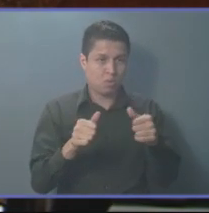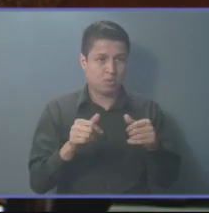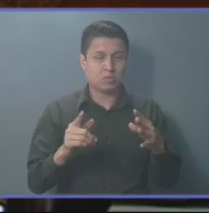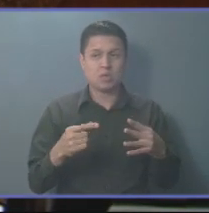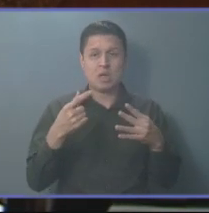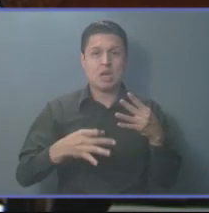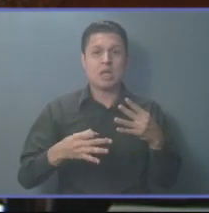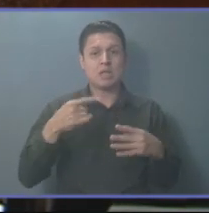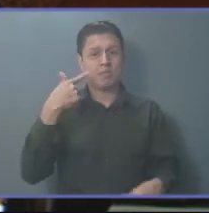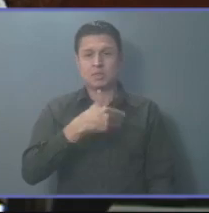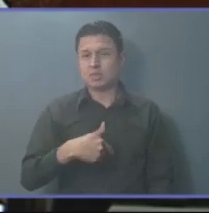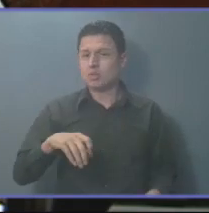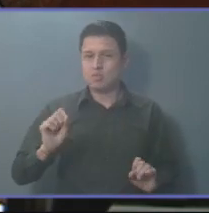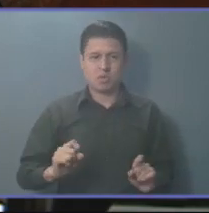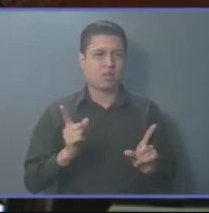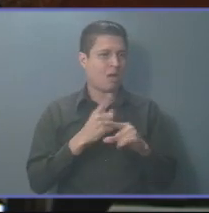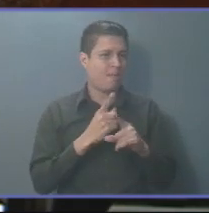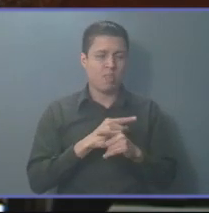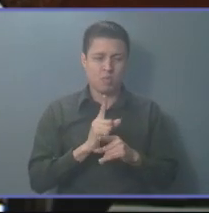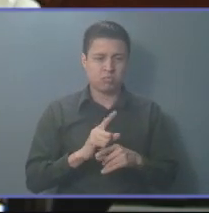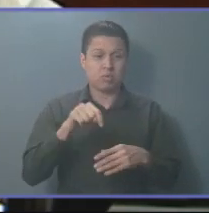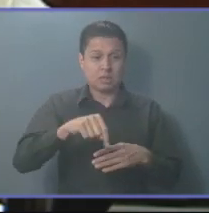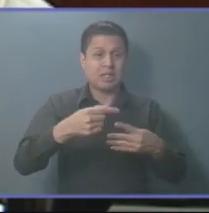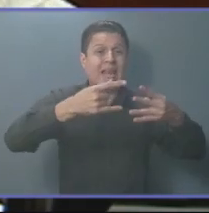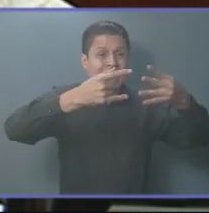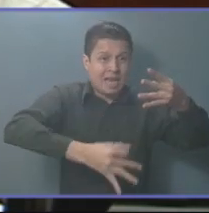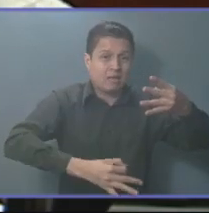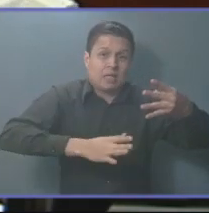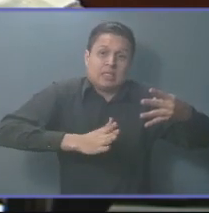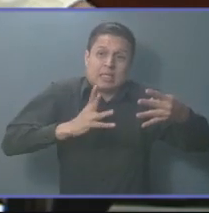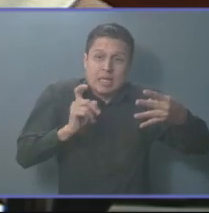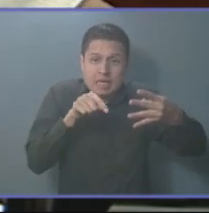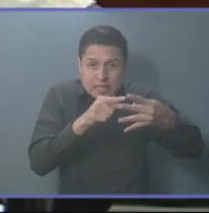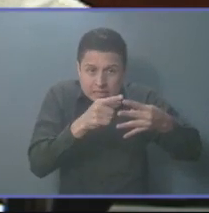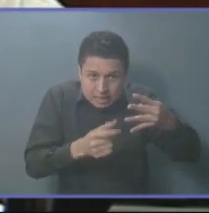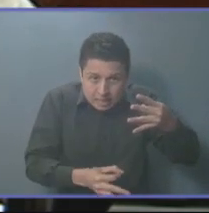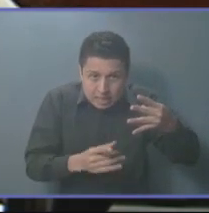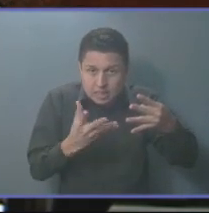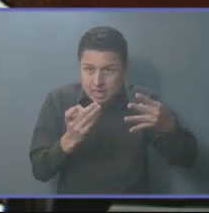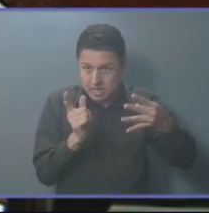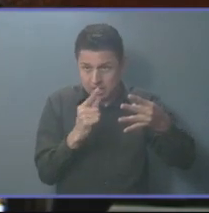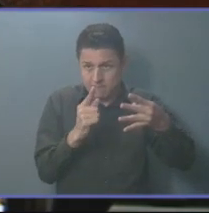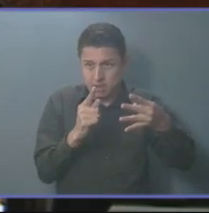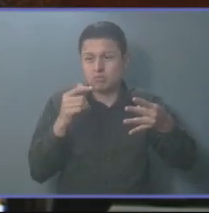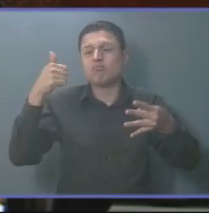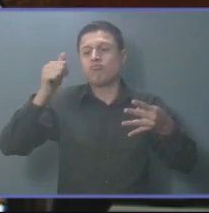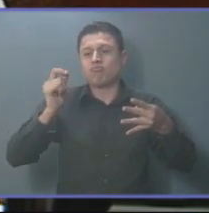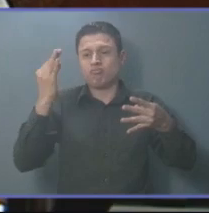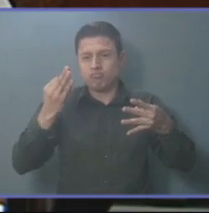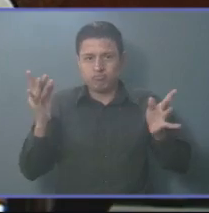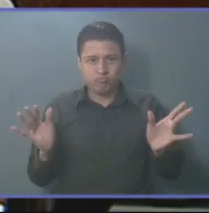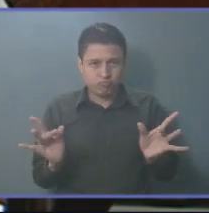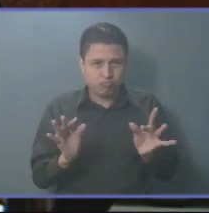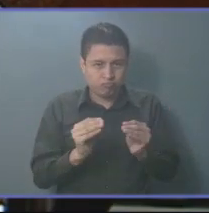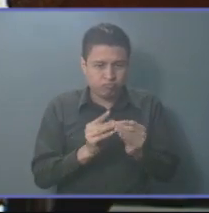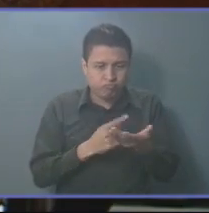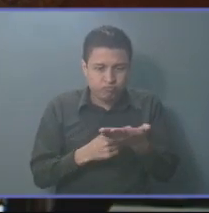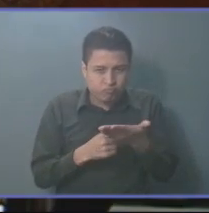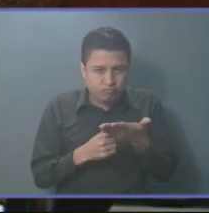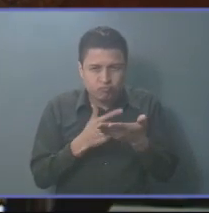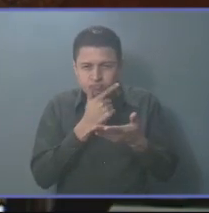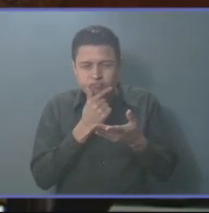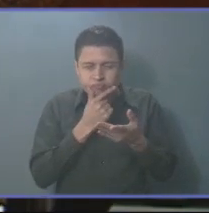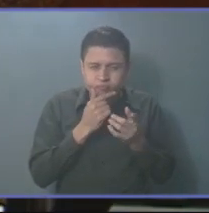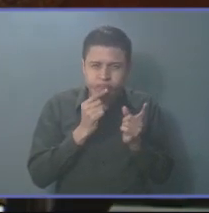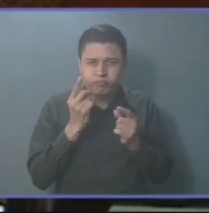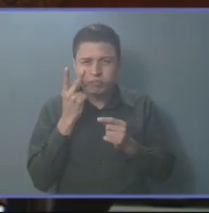decretos ejecutivos o por cualquier resolución administrativa. Particularmente la Asamblea Legislativa, habiendo ponderado